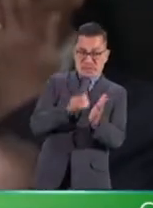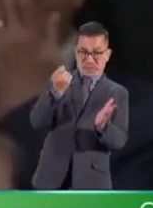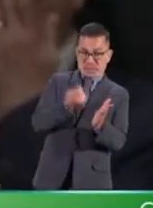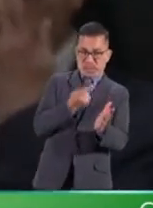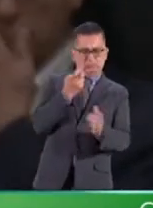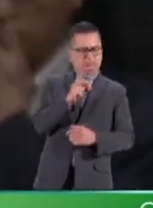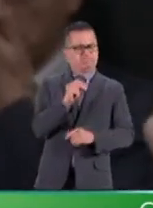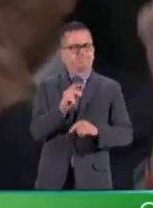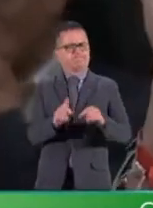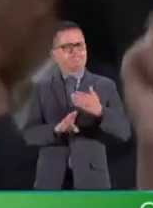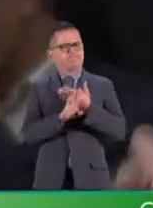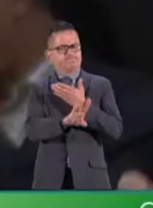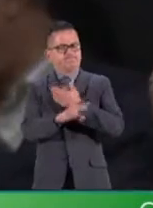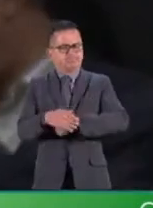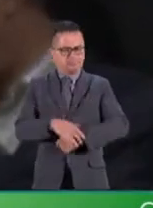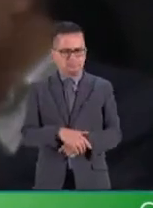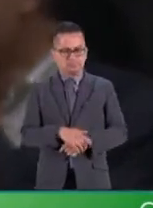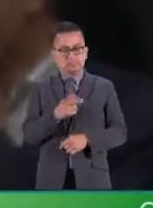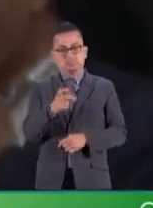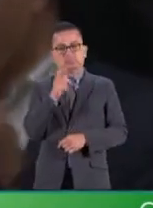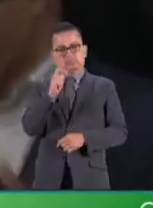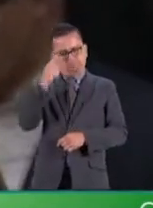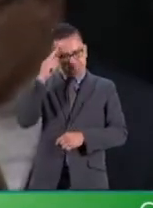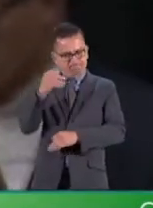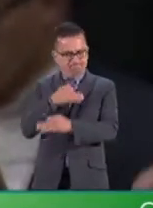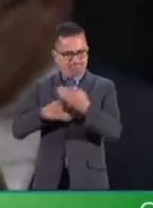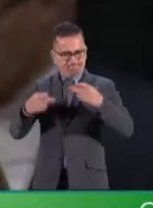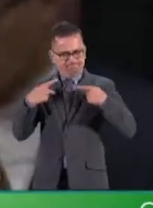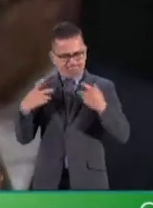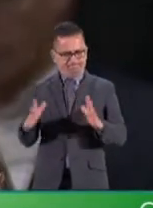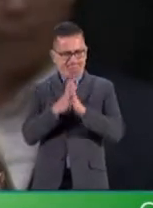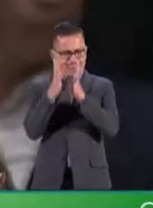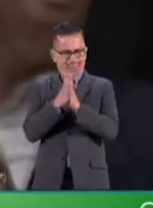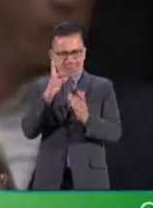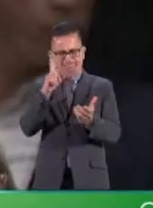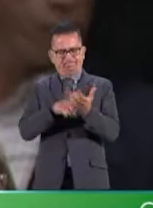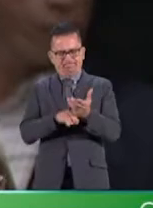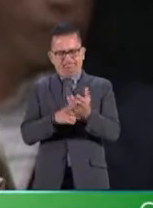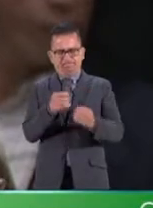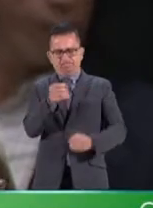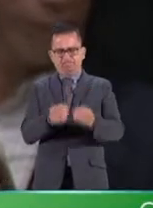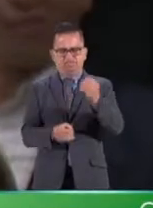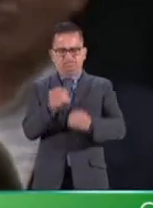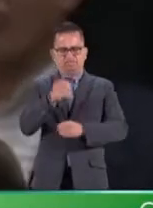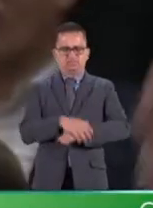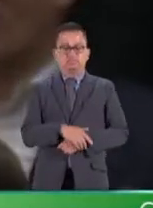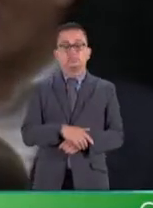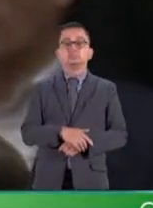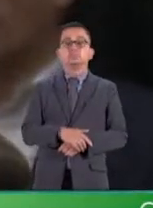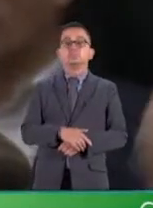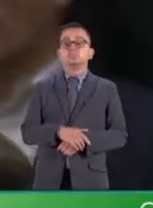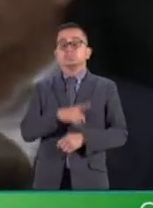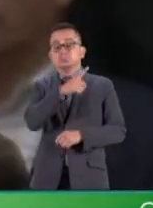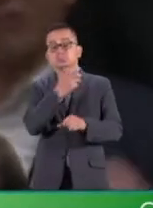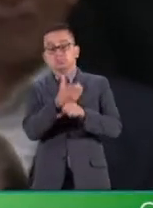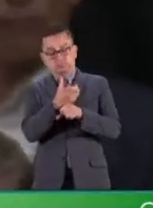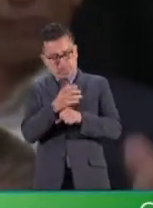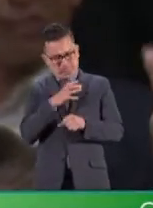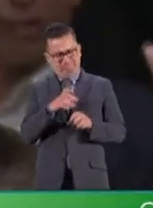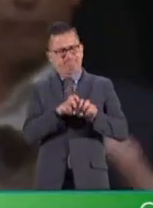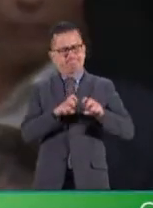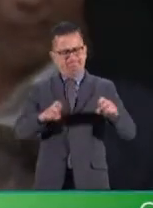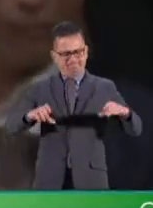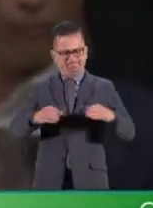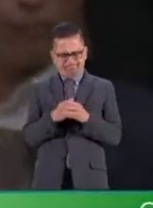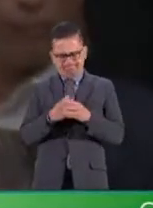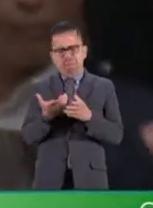Esto sí es democratizar la impartición de la justicia. Los jurados ciudadanos son perfectamente funcionales en Estados Unidos, Nueva